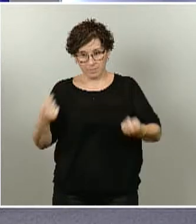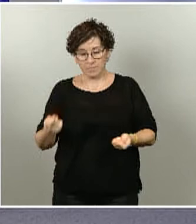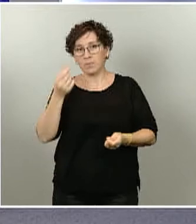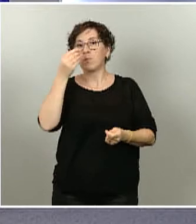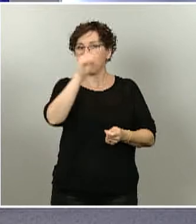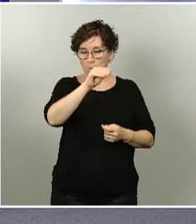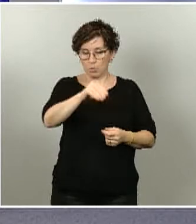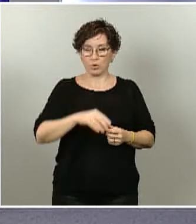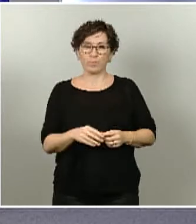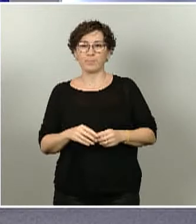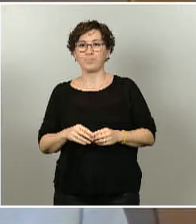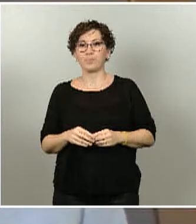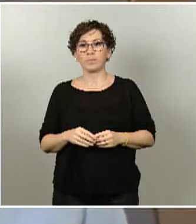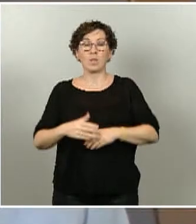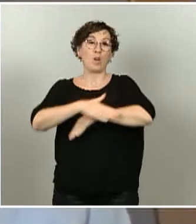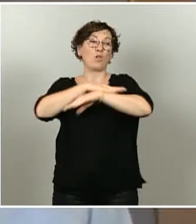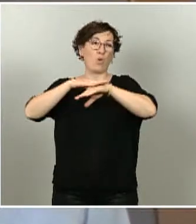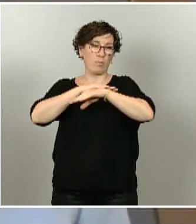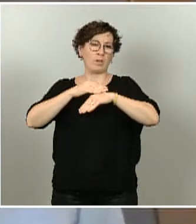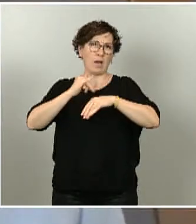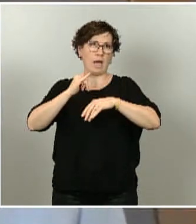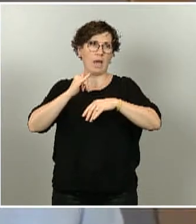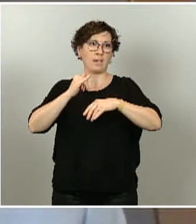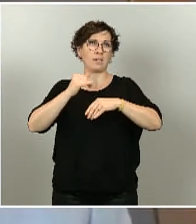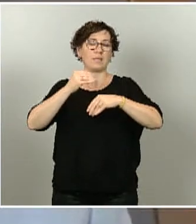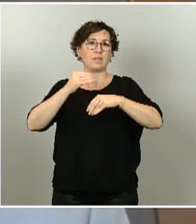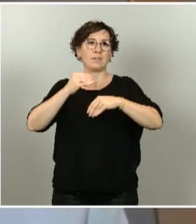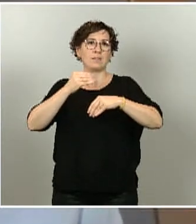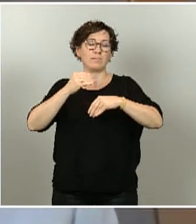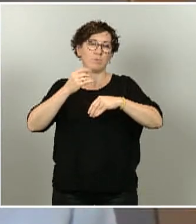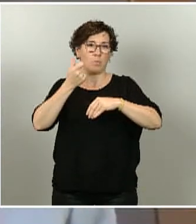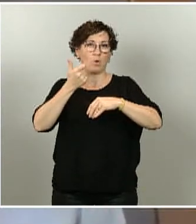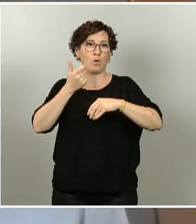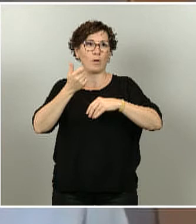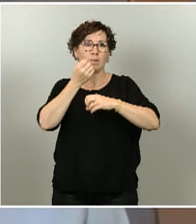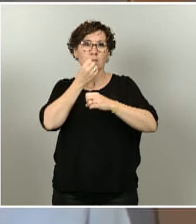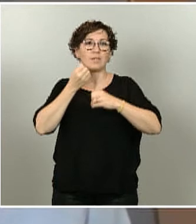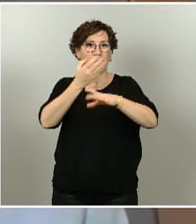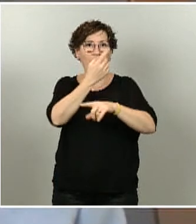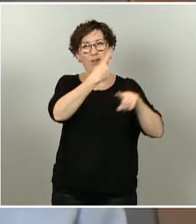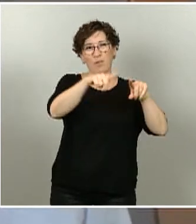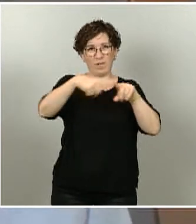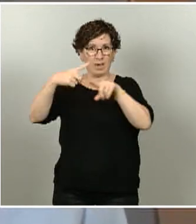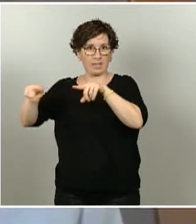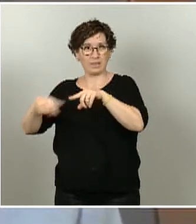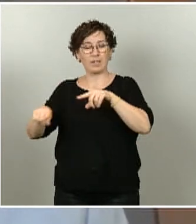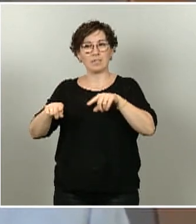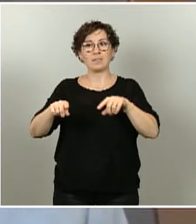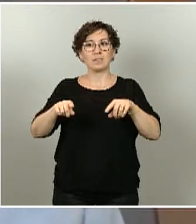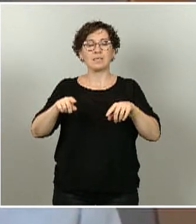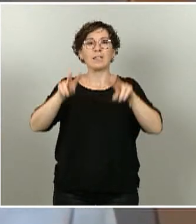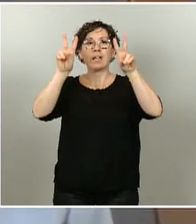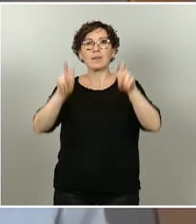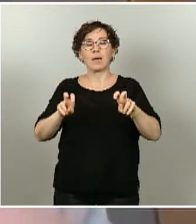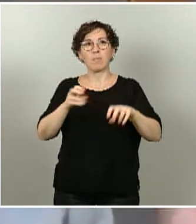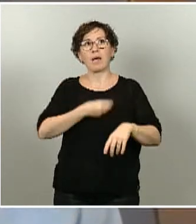versiones sobre por qué España tiene una de las peores cifras tanto en número de contagiados